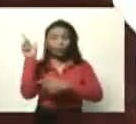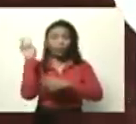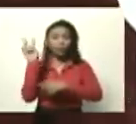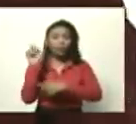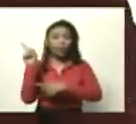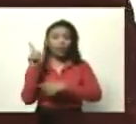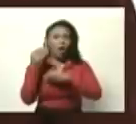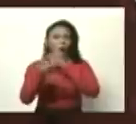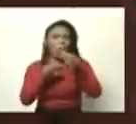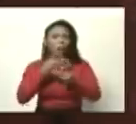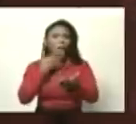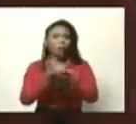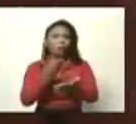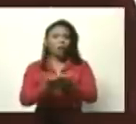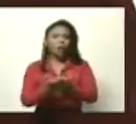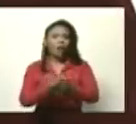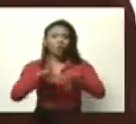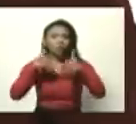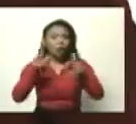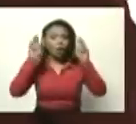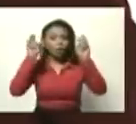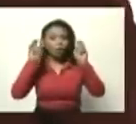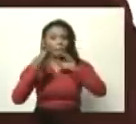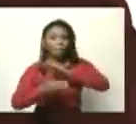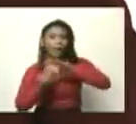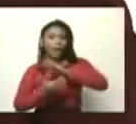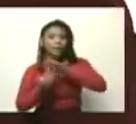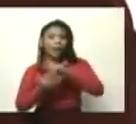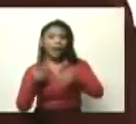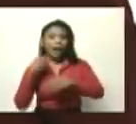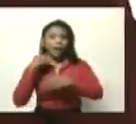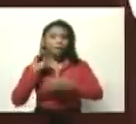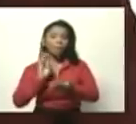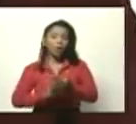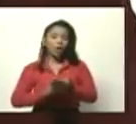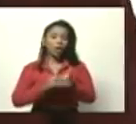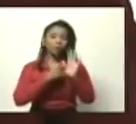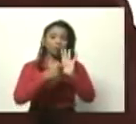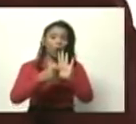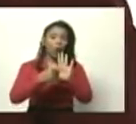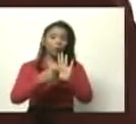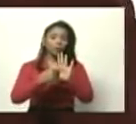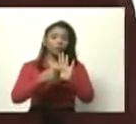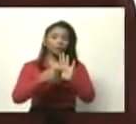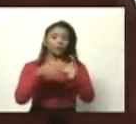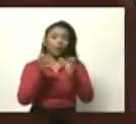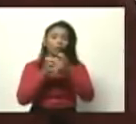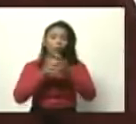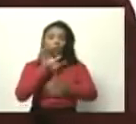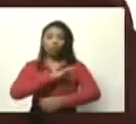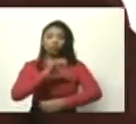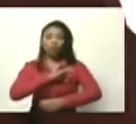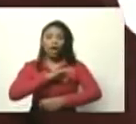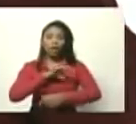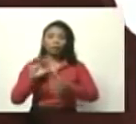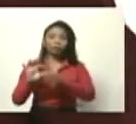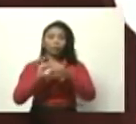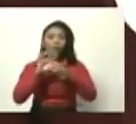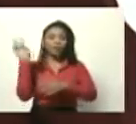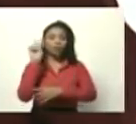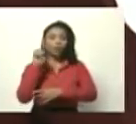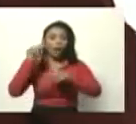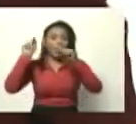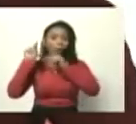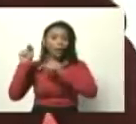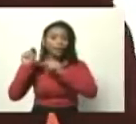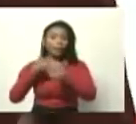esas propuestas y cuáles son los aspectos básicos que plantean los militantes del Partido Socialista Unido de Venezuela en